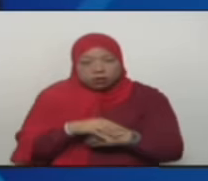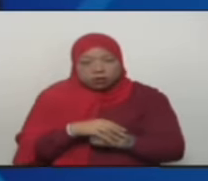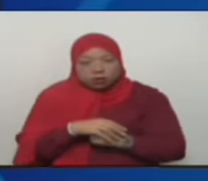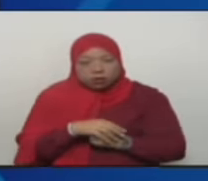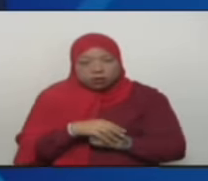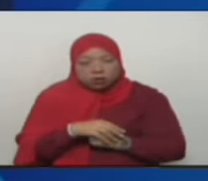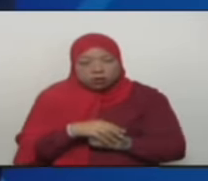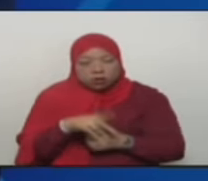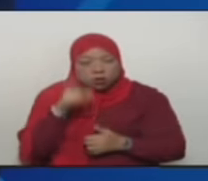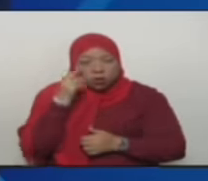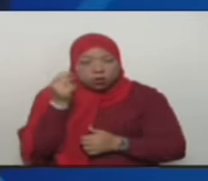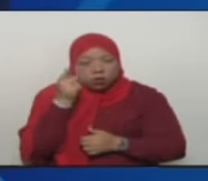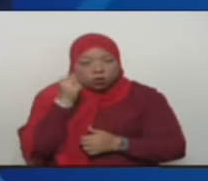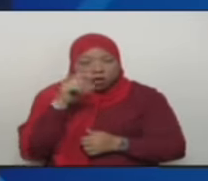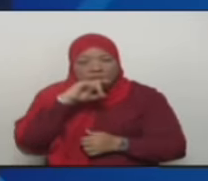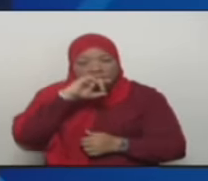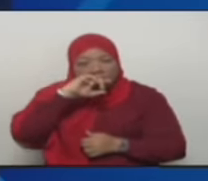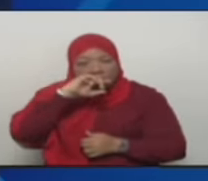que no acostumbra a odiar.